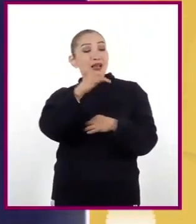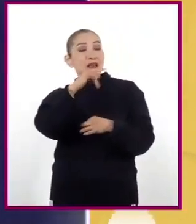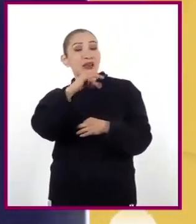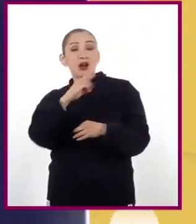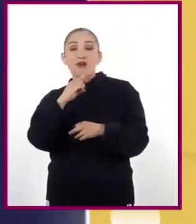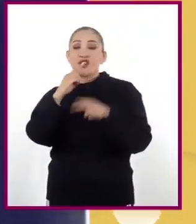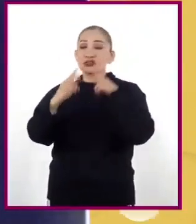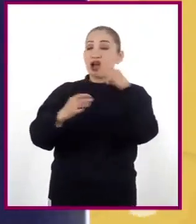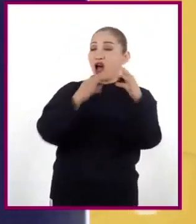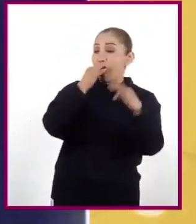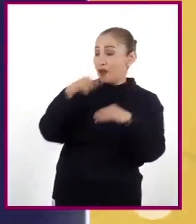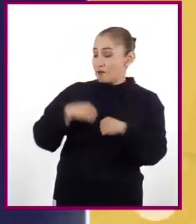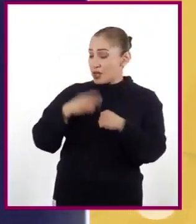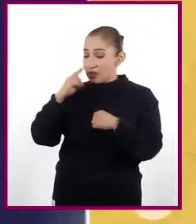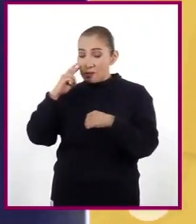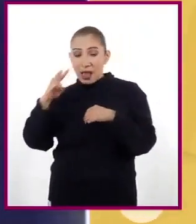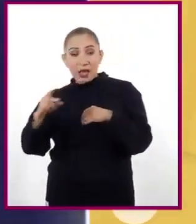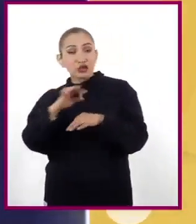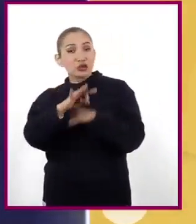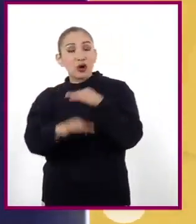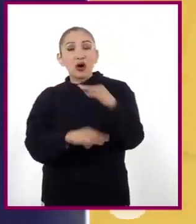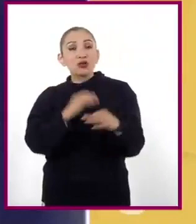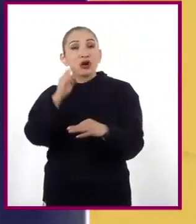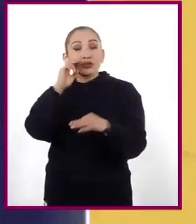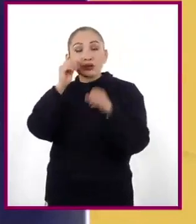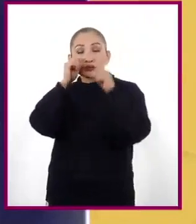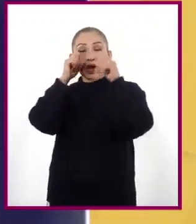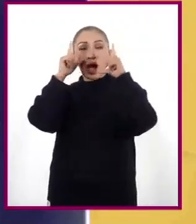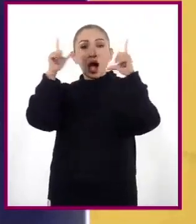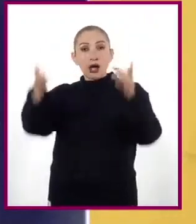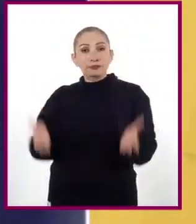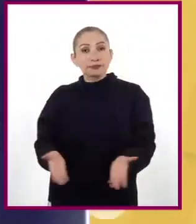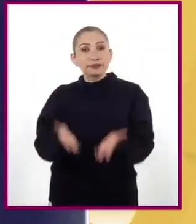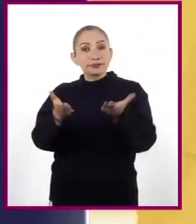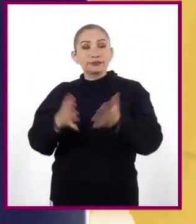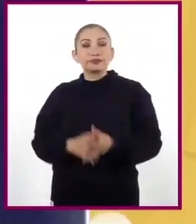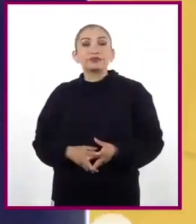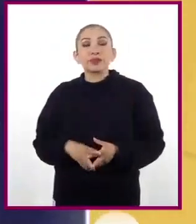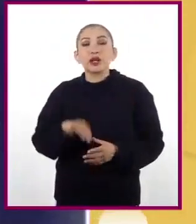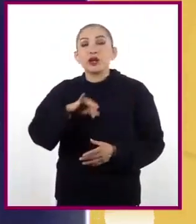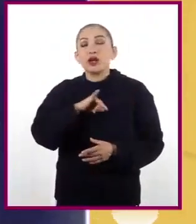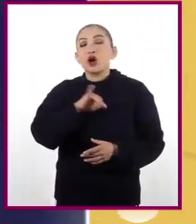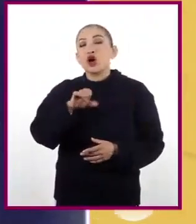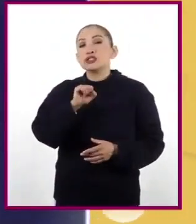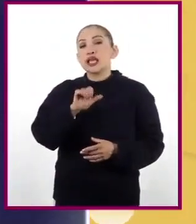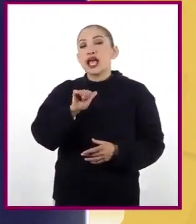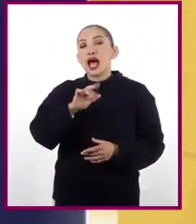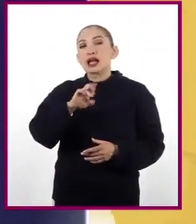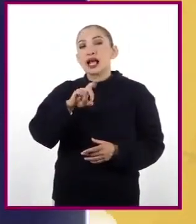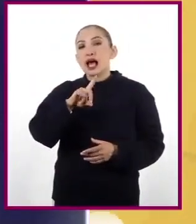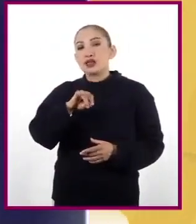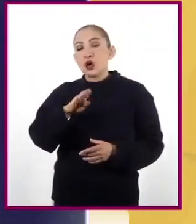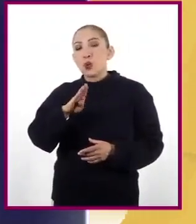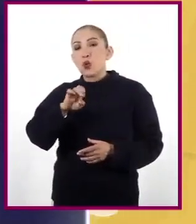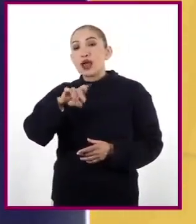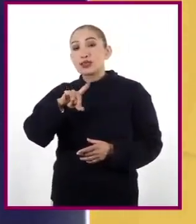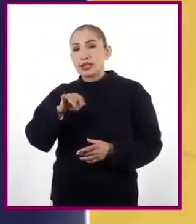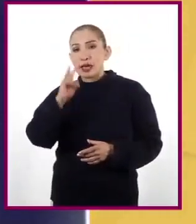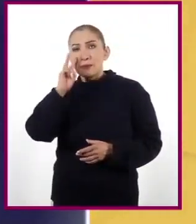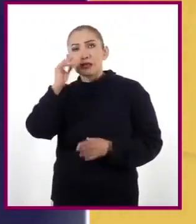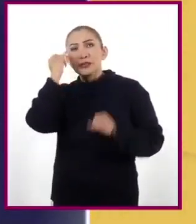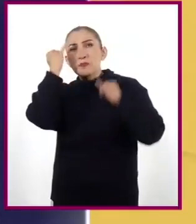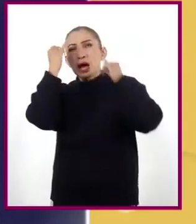con áspero acento. Todo es cuestión de despertarles el ánima. José Arcadio Buendía, cuya